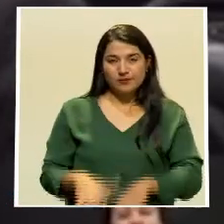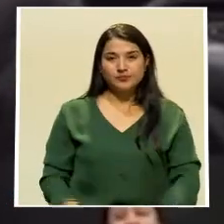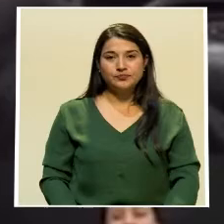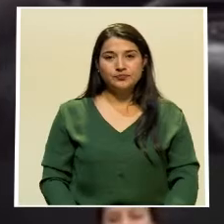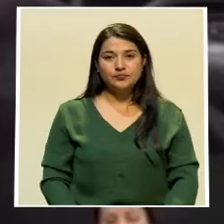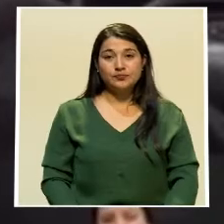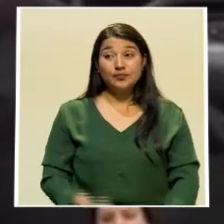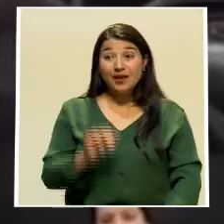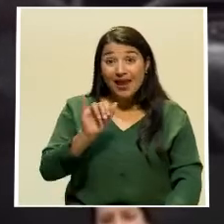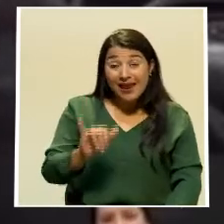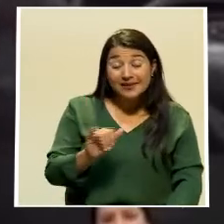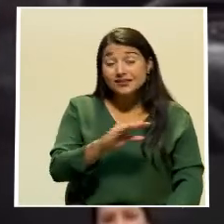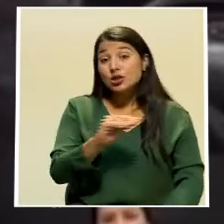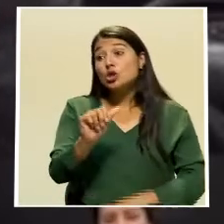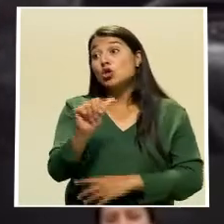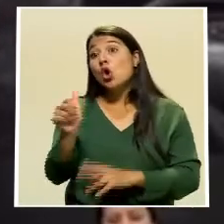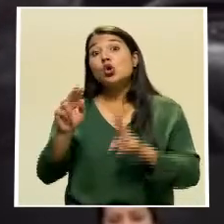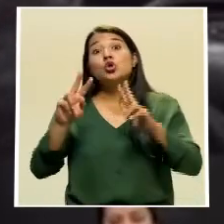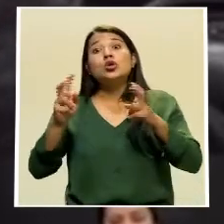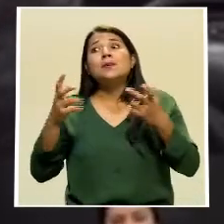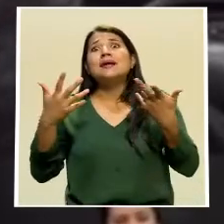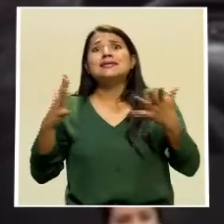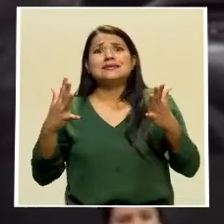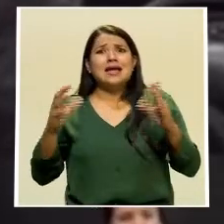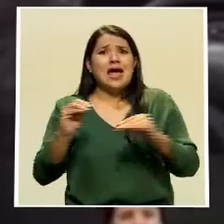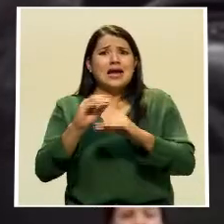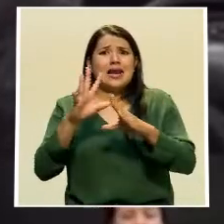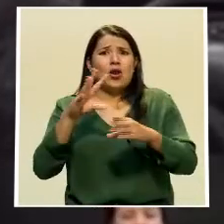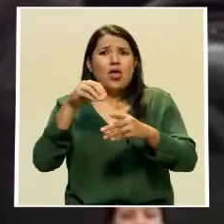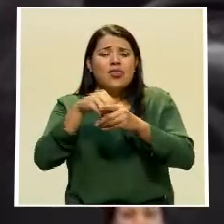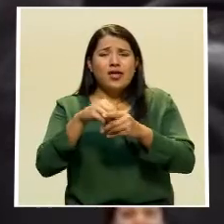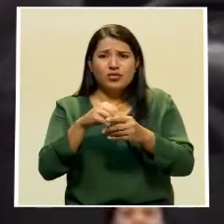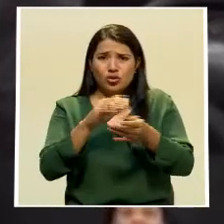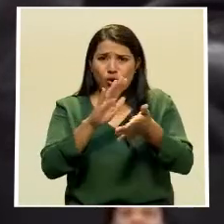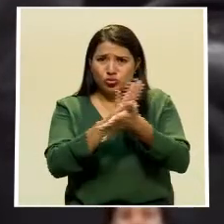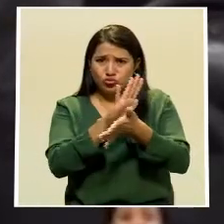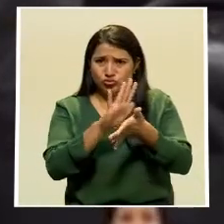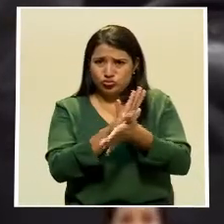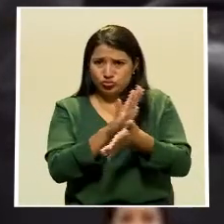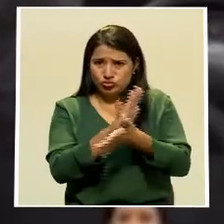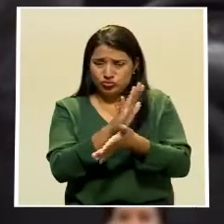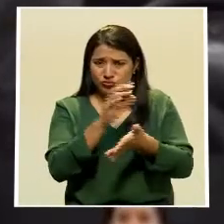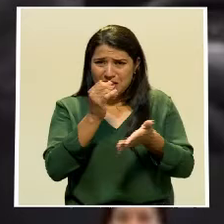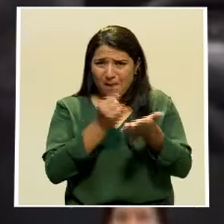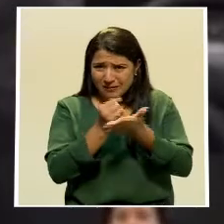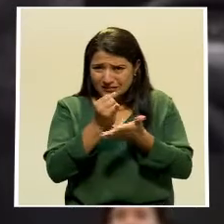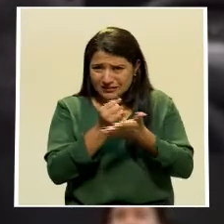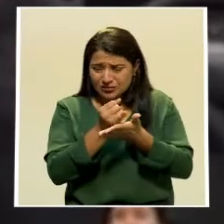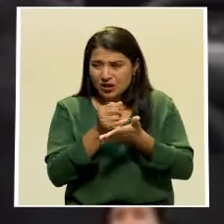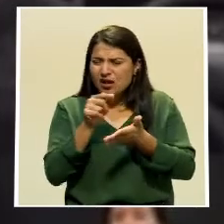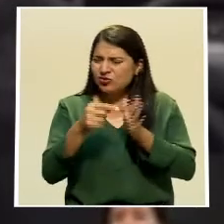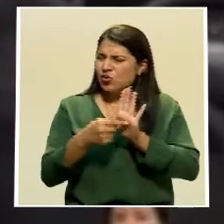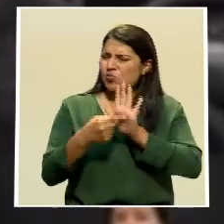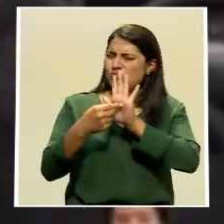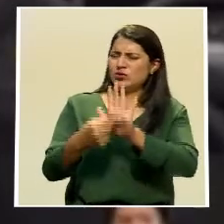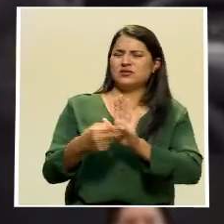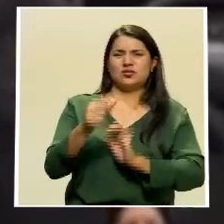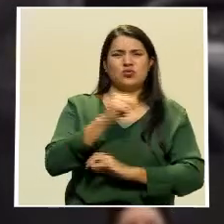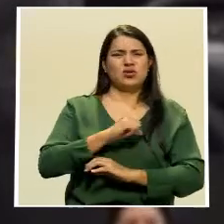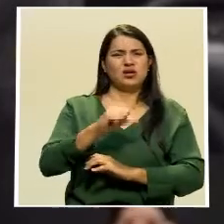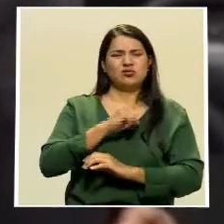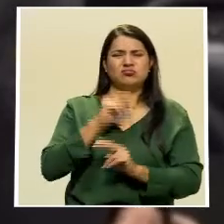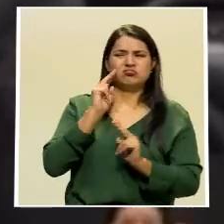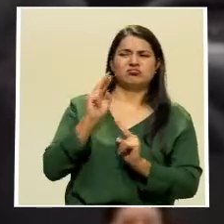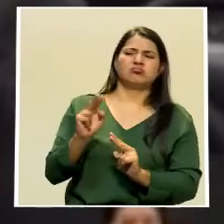Este y otros puntos que están claramente consignados en este informe reflejan una actuación que me hace dudar de